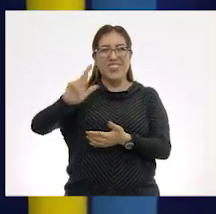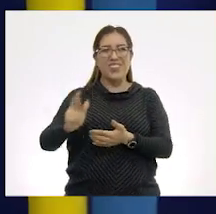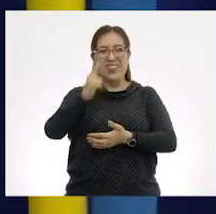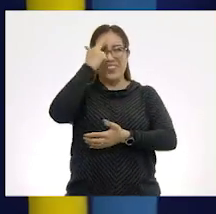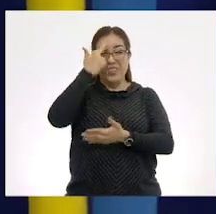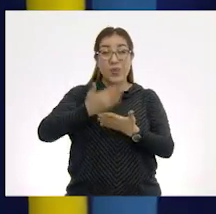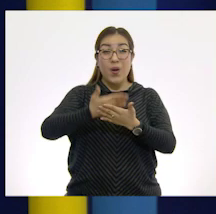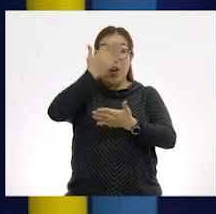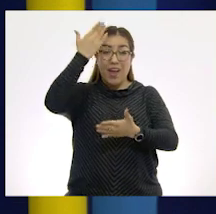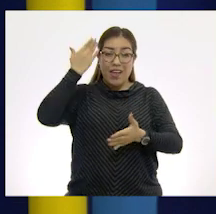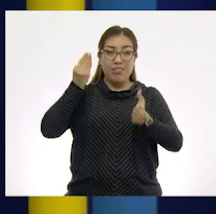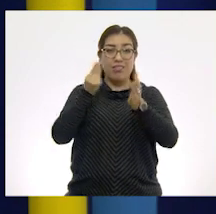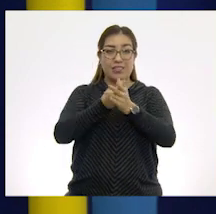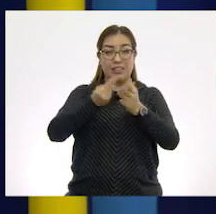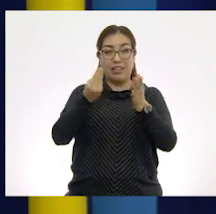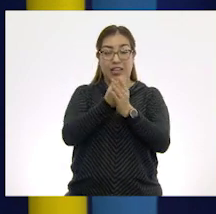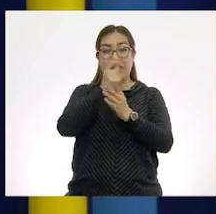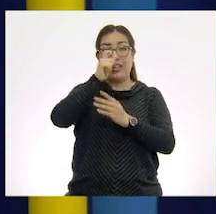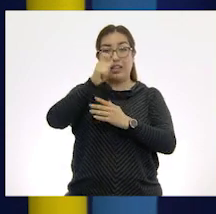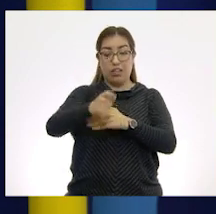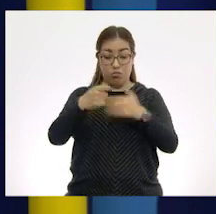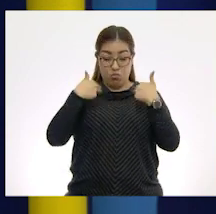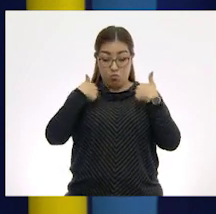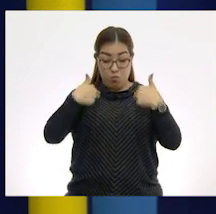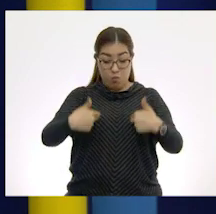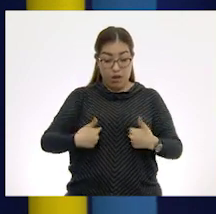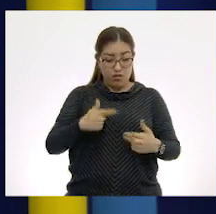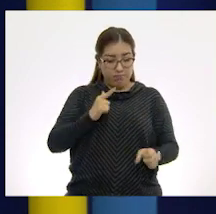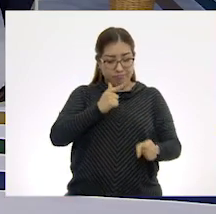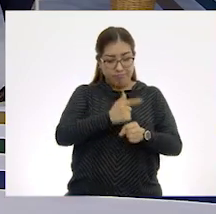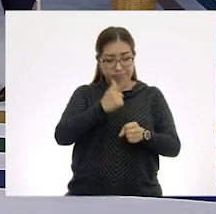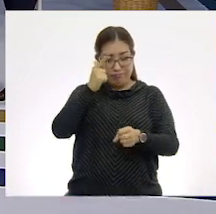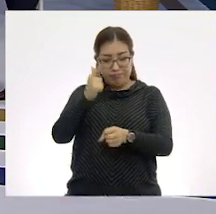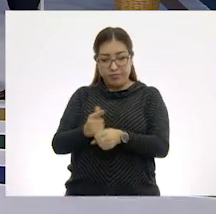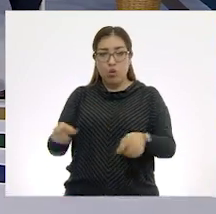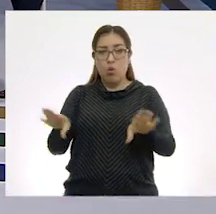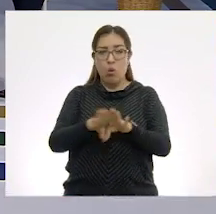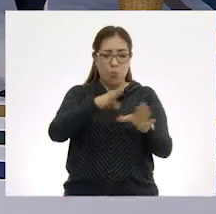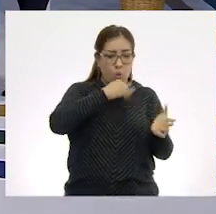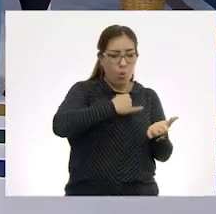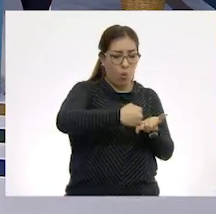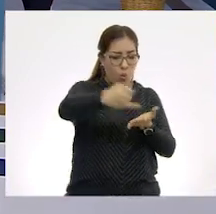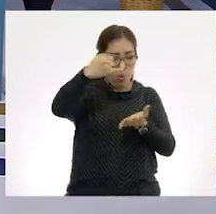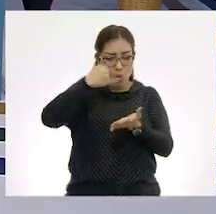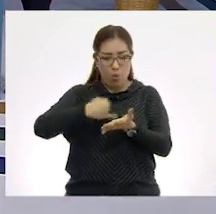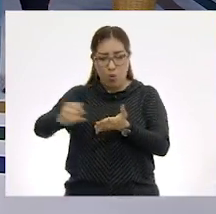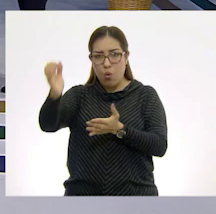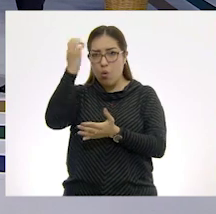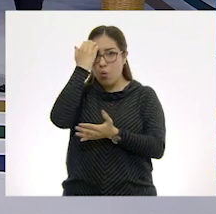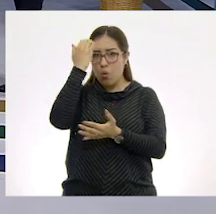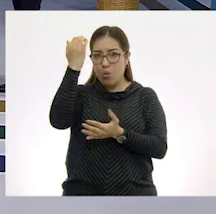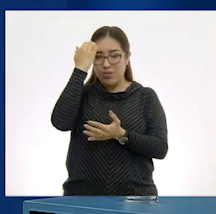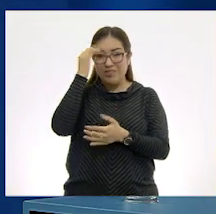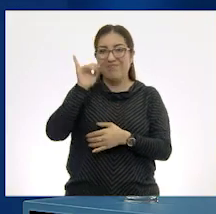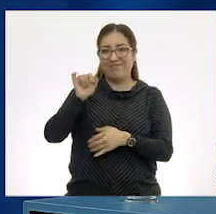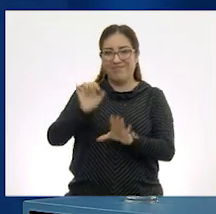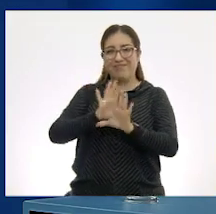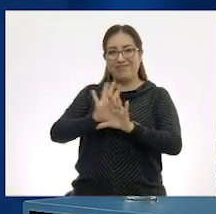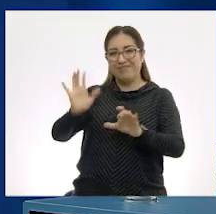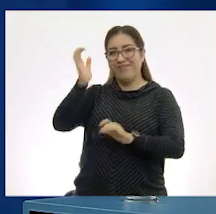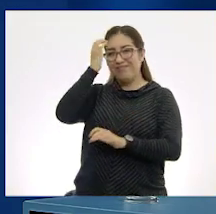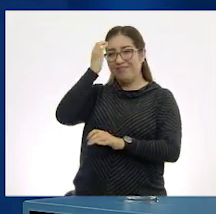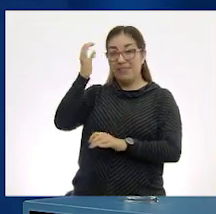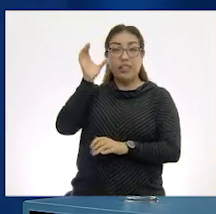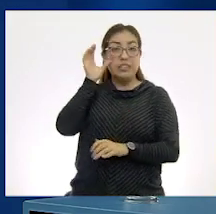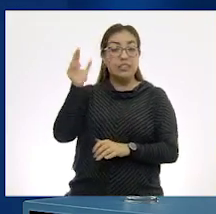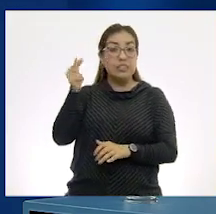anteriores que el agua permitió que los humanos descubrieran la agricultura. Así es, descubrimos cómo China es otra